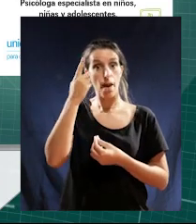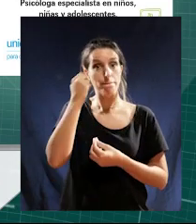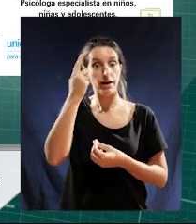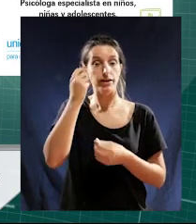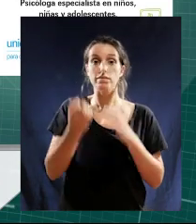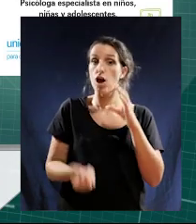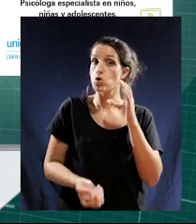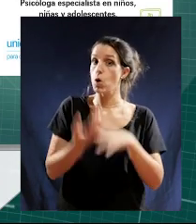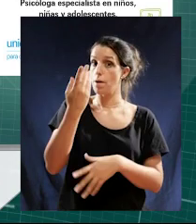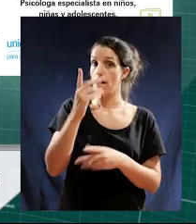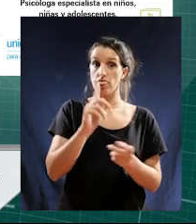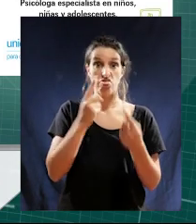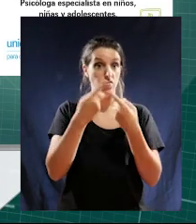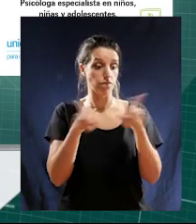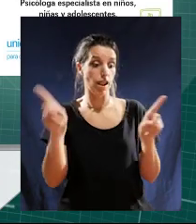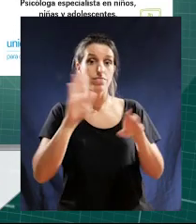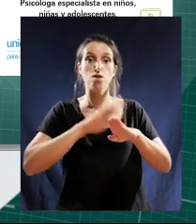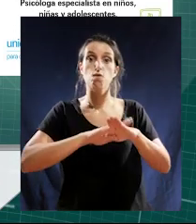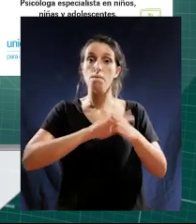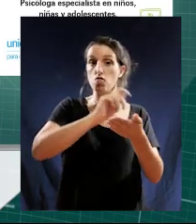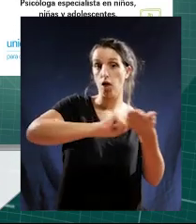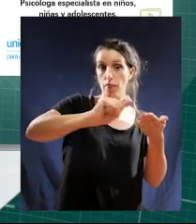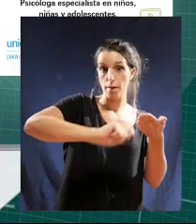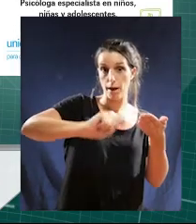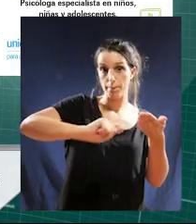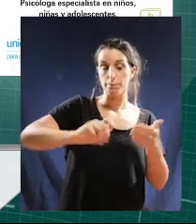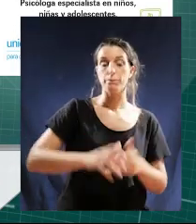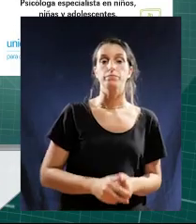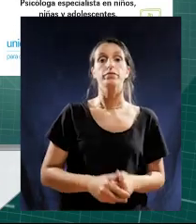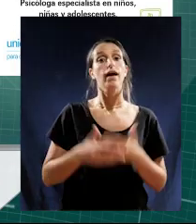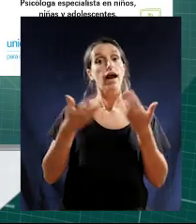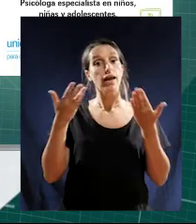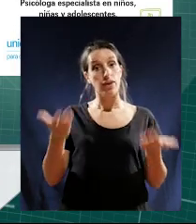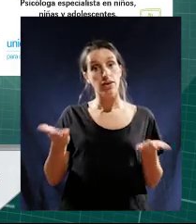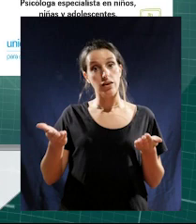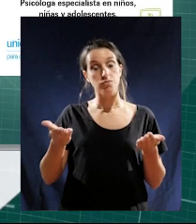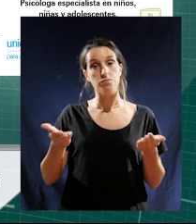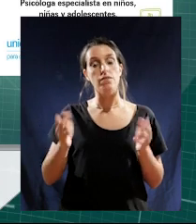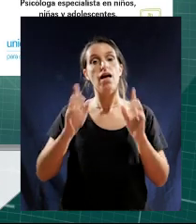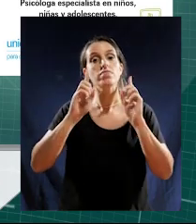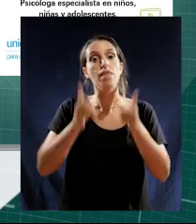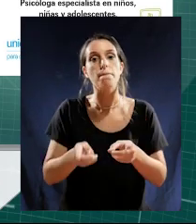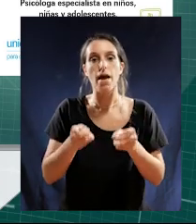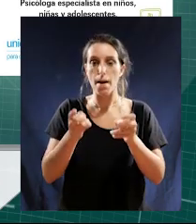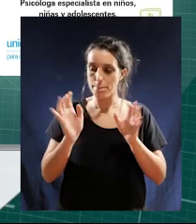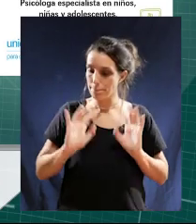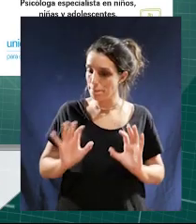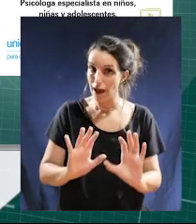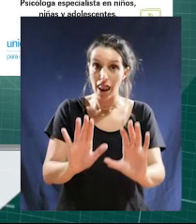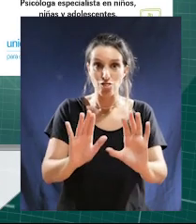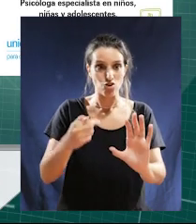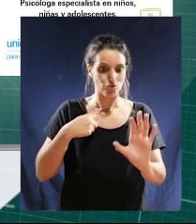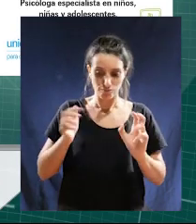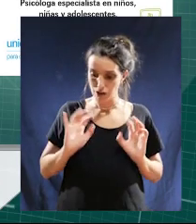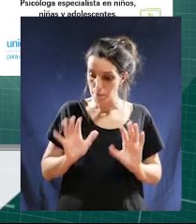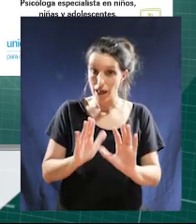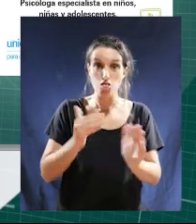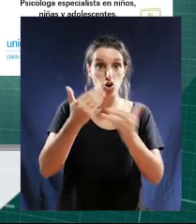viviendo una experiencia una experiencia distinta y